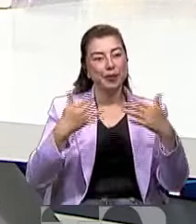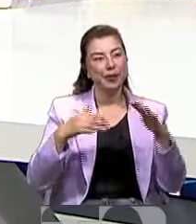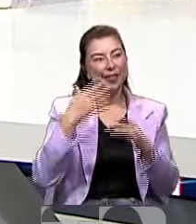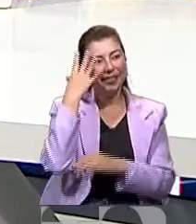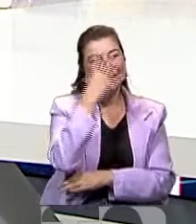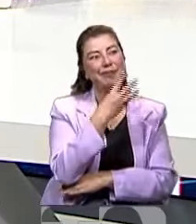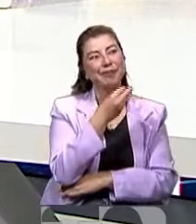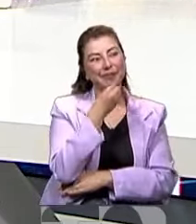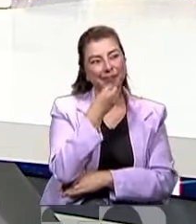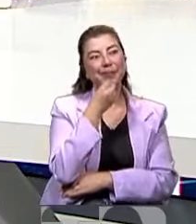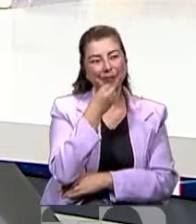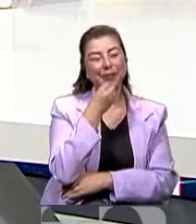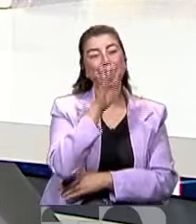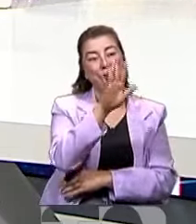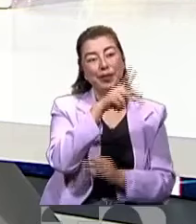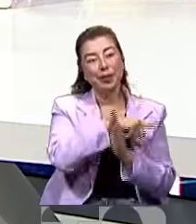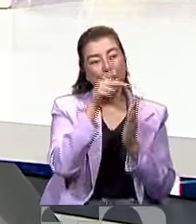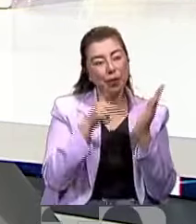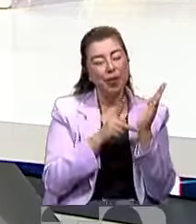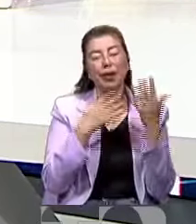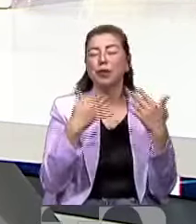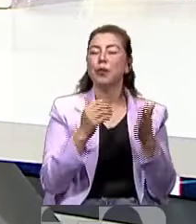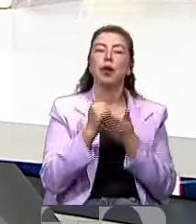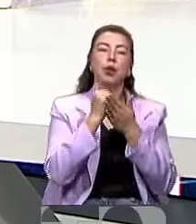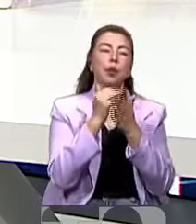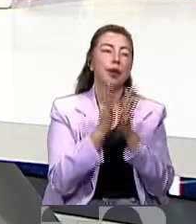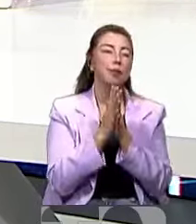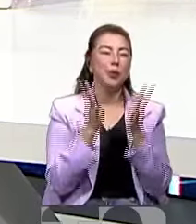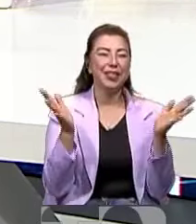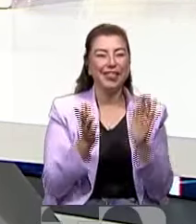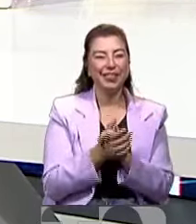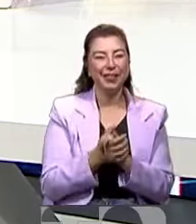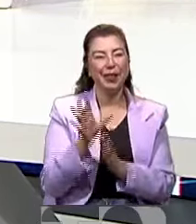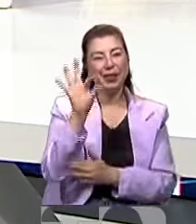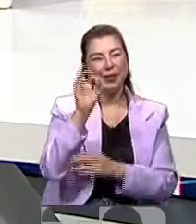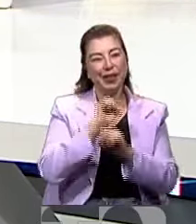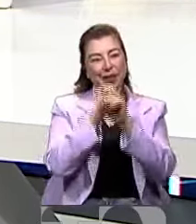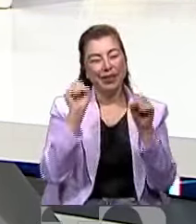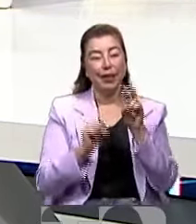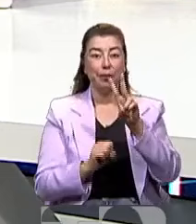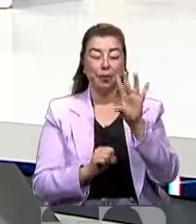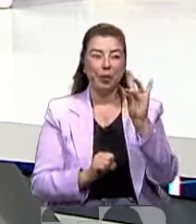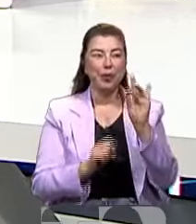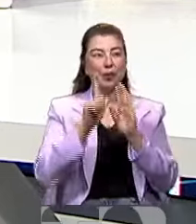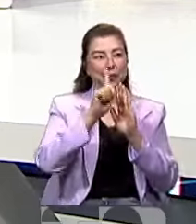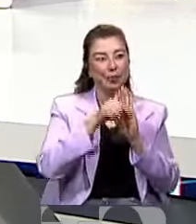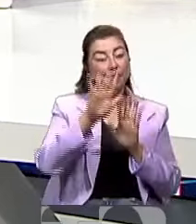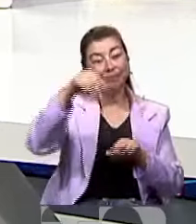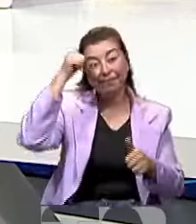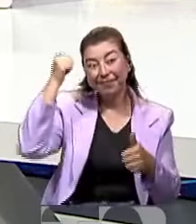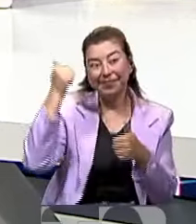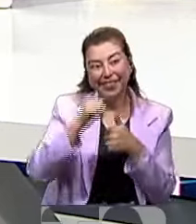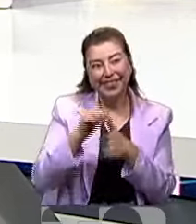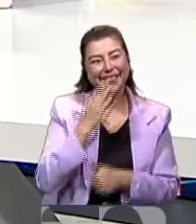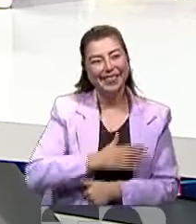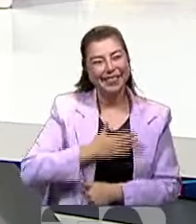esta iniciativa, por este proyecto, ayudan un montón. Total. Y bueno, 9 de la mañana con 28 minutos, queremos recordarle a usted que está en